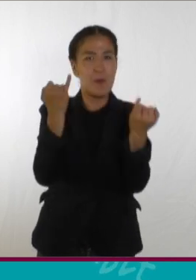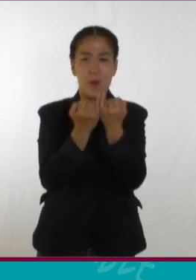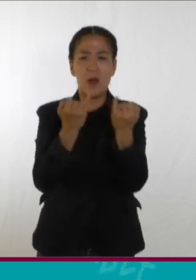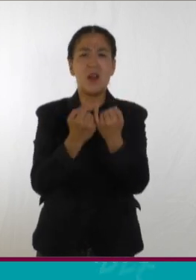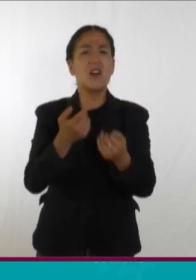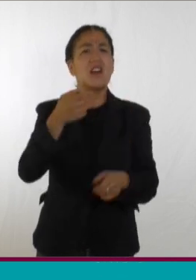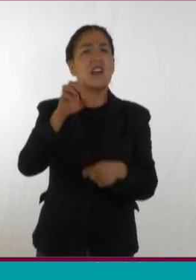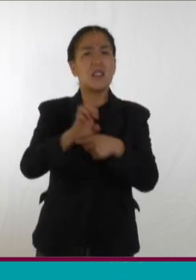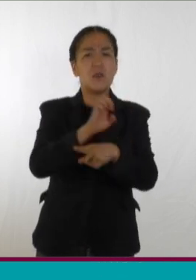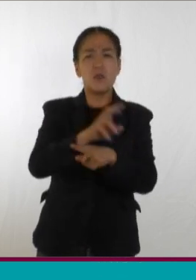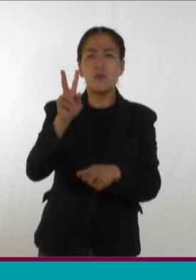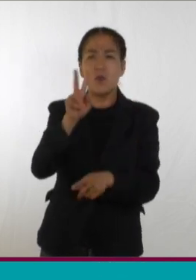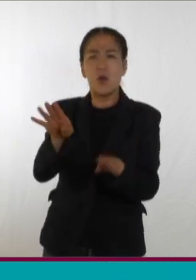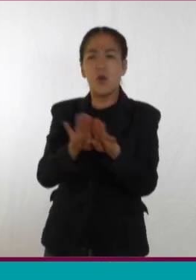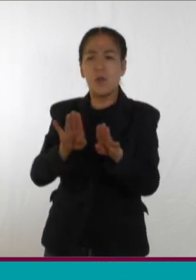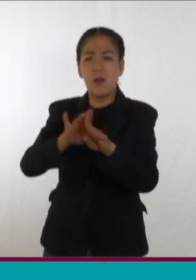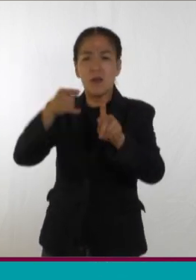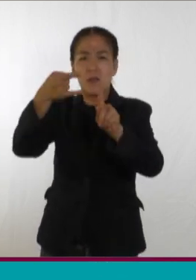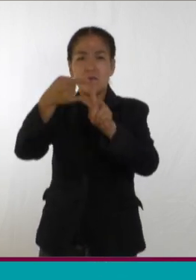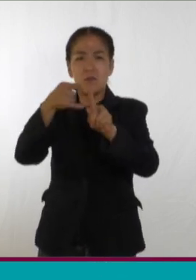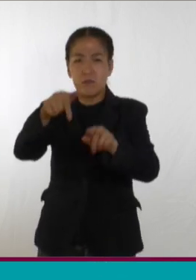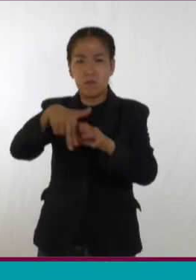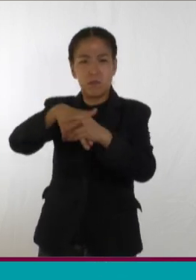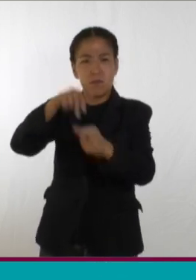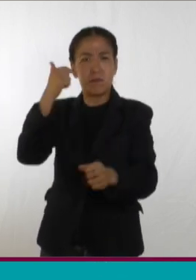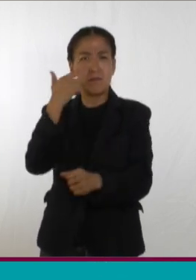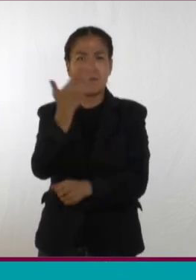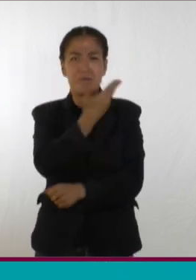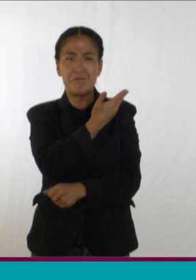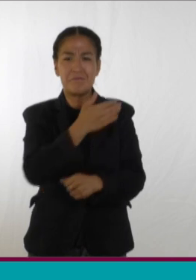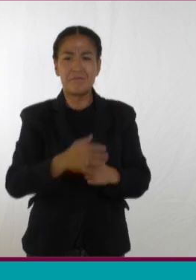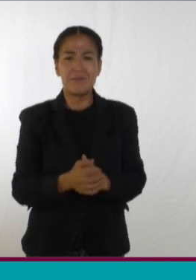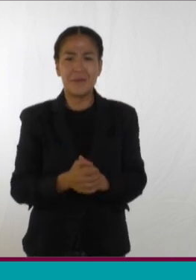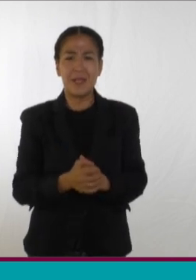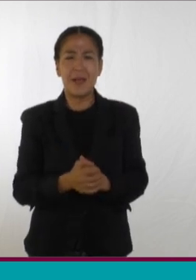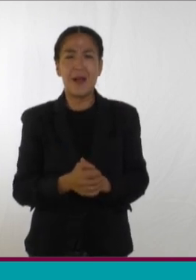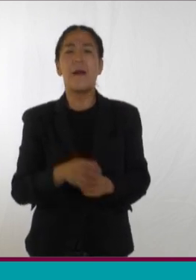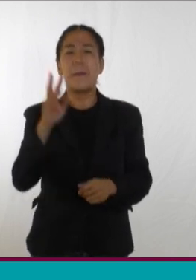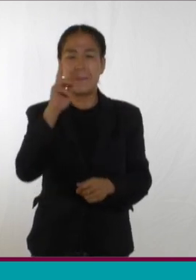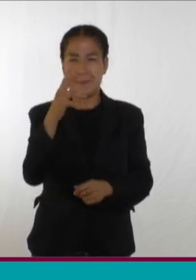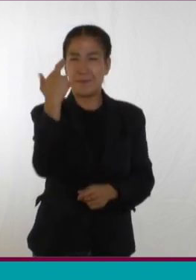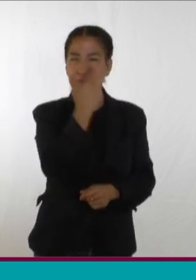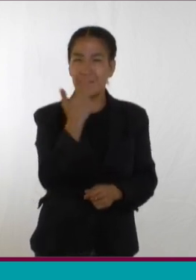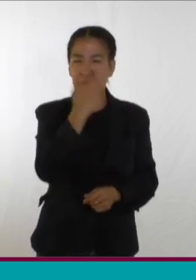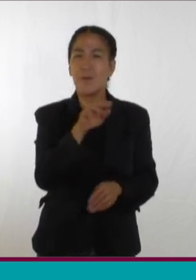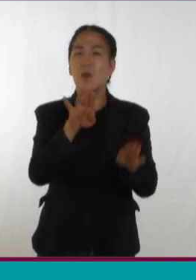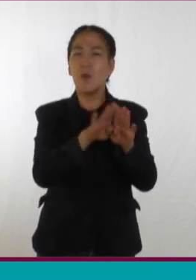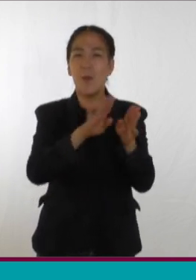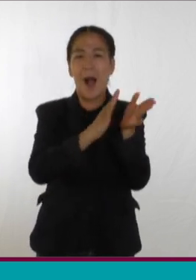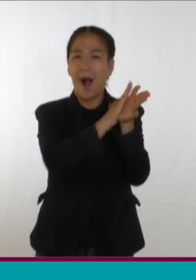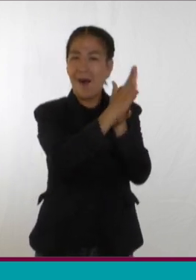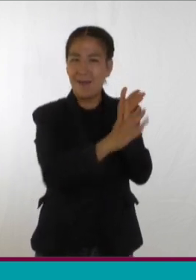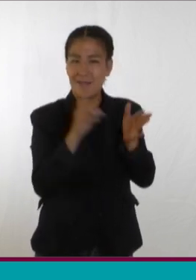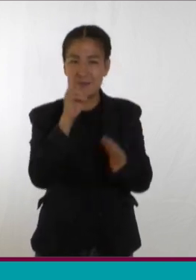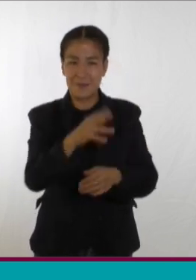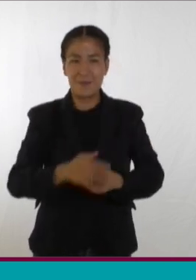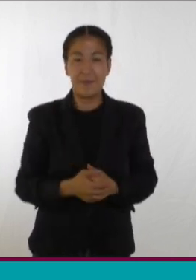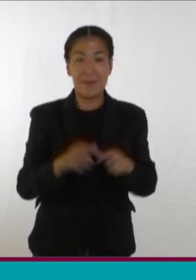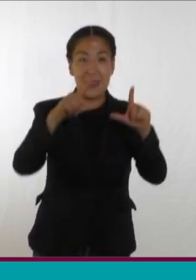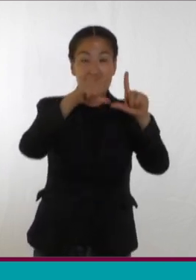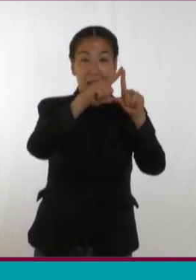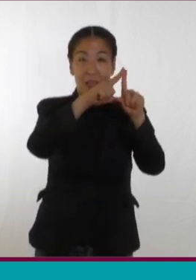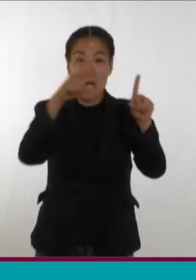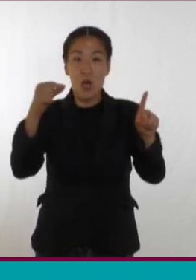piezas. Entonces, ¿cómo es que aparece un cuadrado vacío en una de las imágenes? Analicemos el área de cada